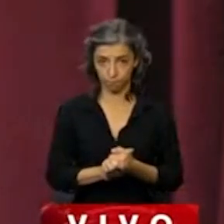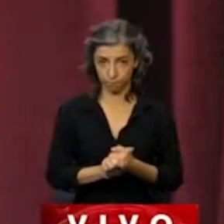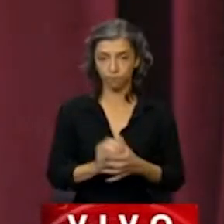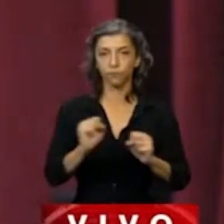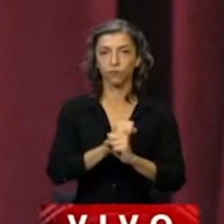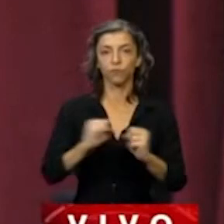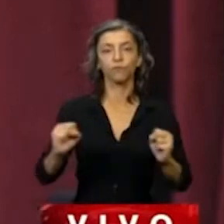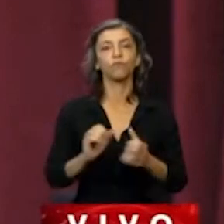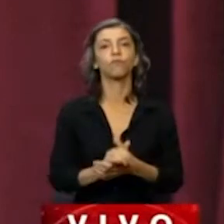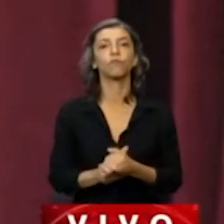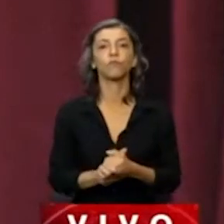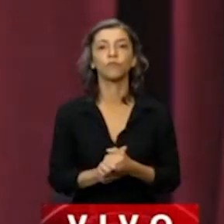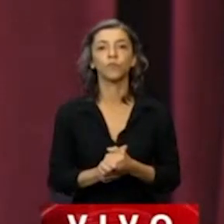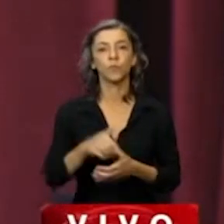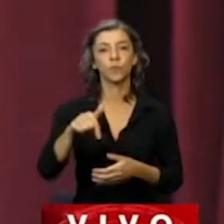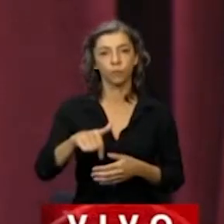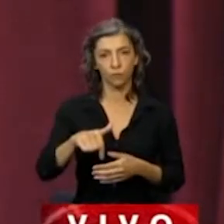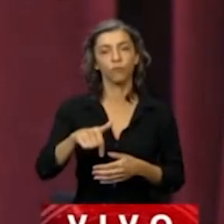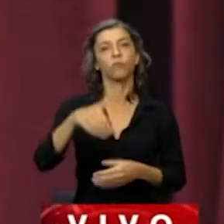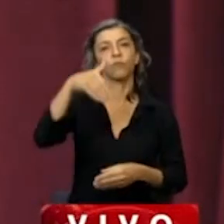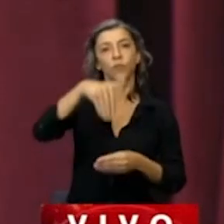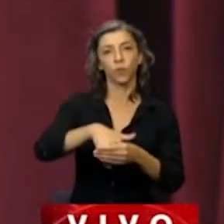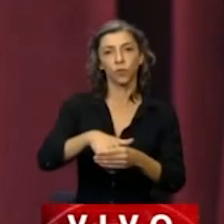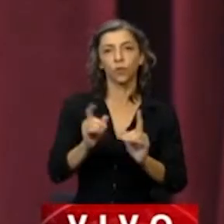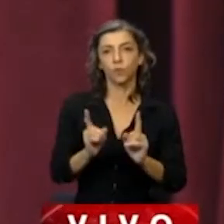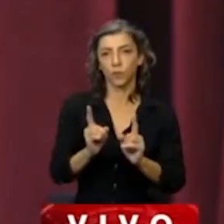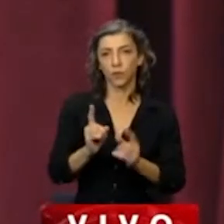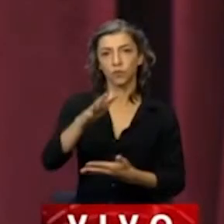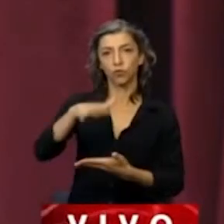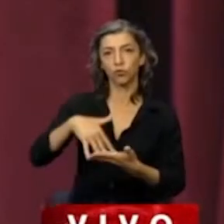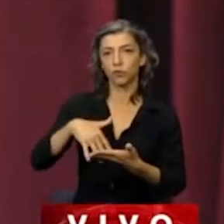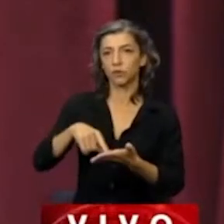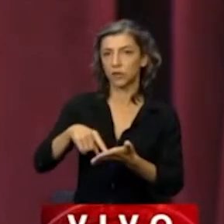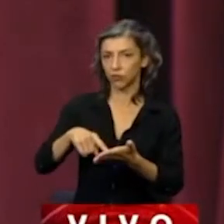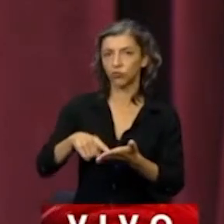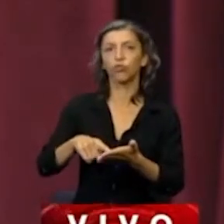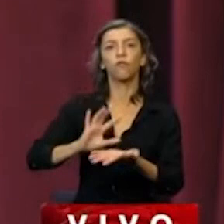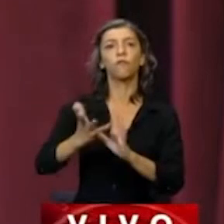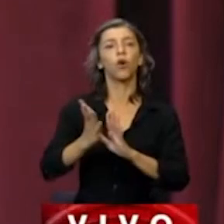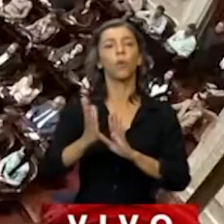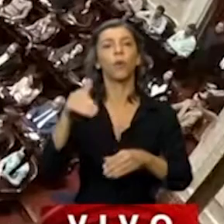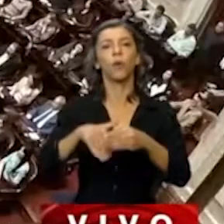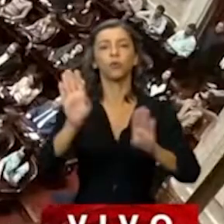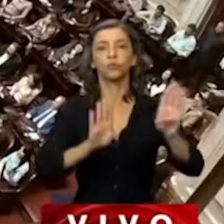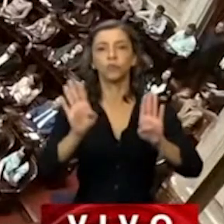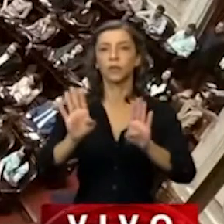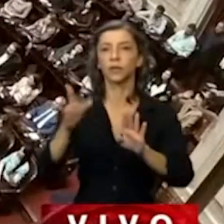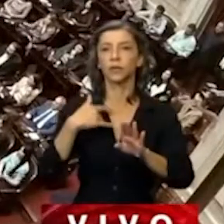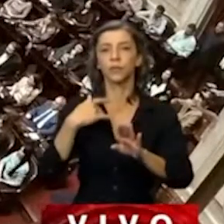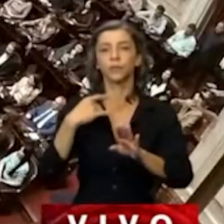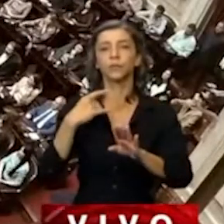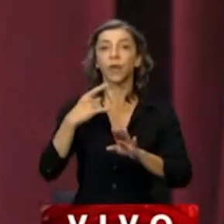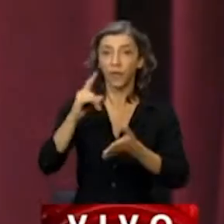Afirmativo. Votamos ahora el texto leído por esta presidenta. También se va a votar por signos. Cristian Ritondo, antes de votar, quiere